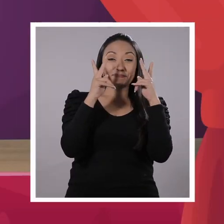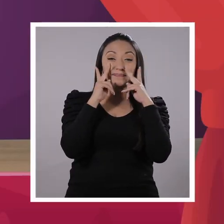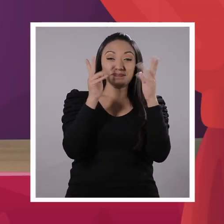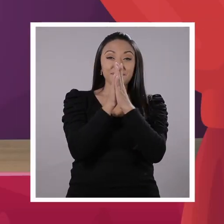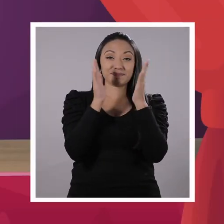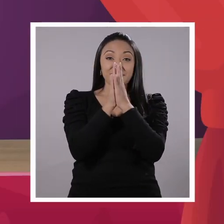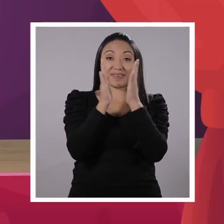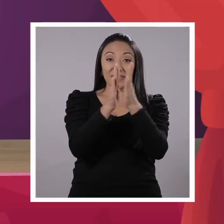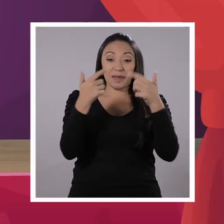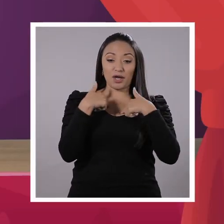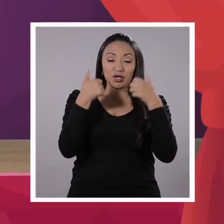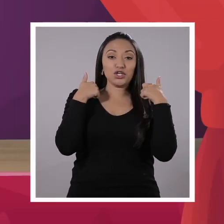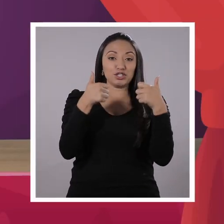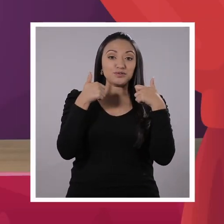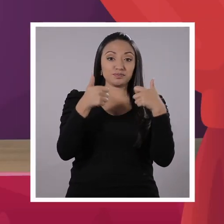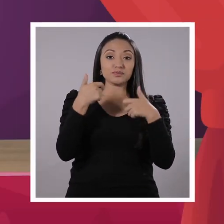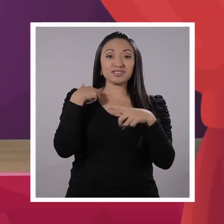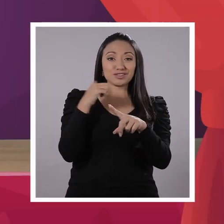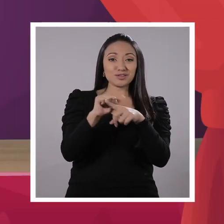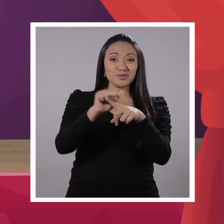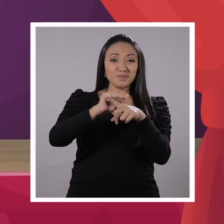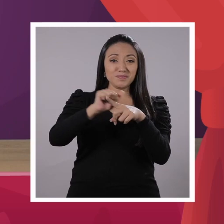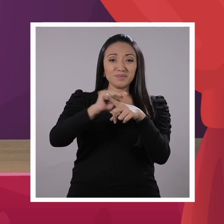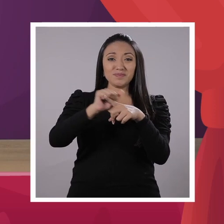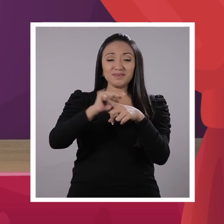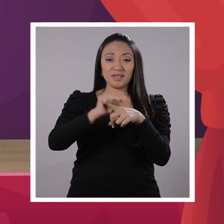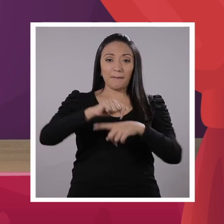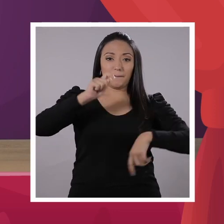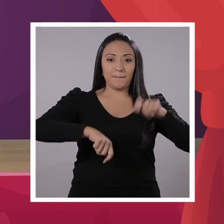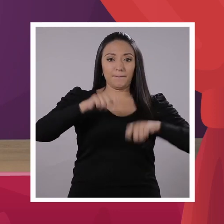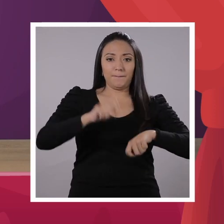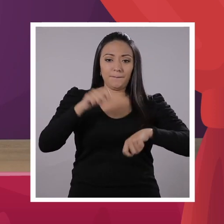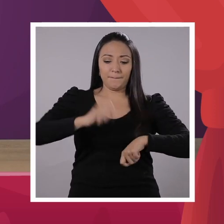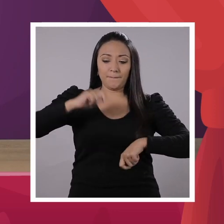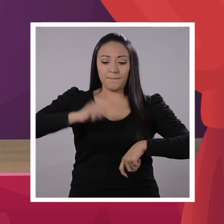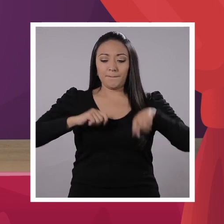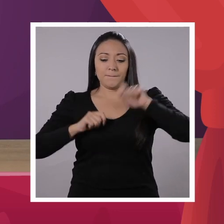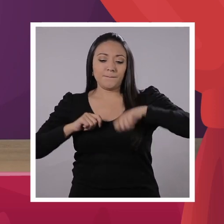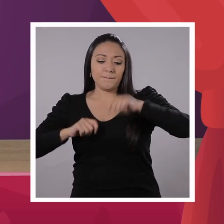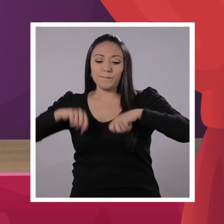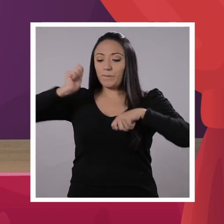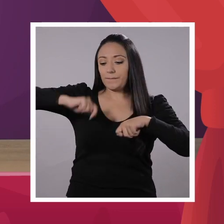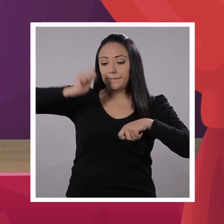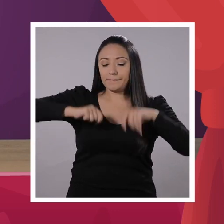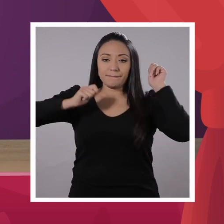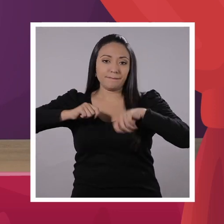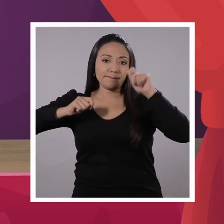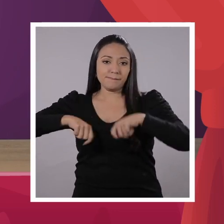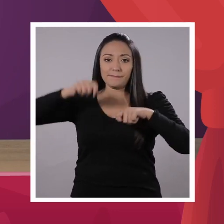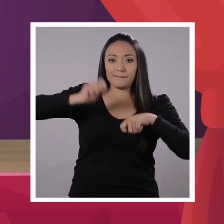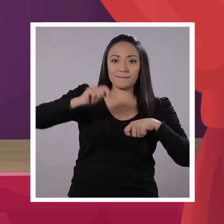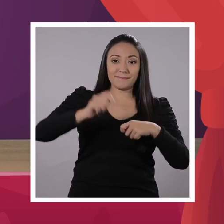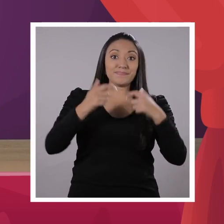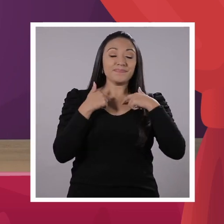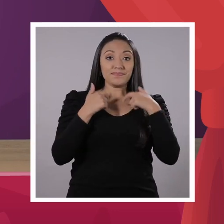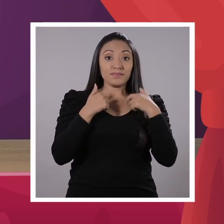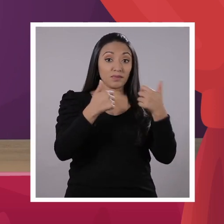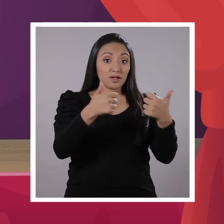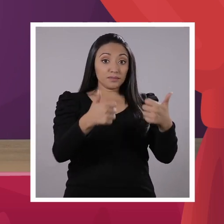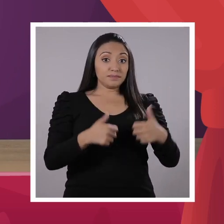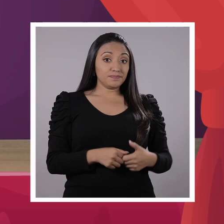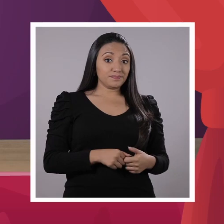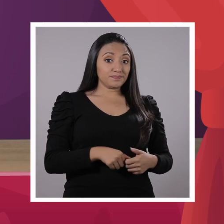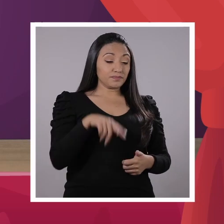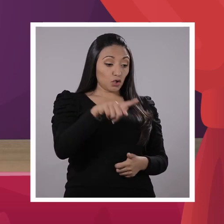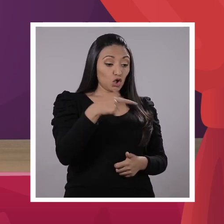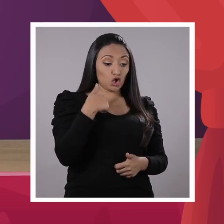¡Mire, profe Monse, me está yendo muy bien! Estuve practicando aquí en mi tamborcito. Ta ta ta ta ta ta ta ta ta ta ta.